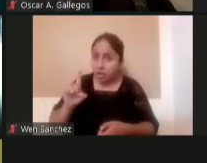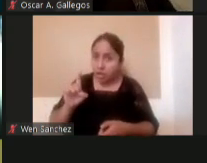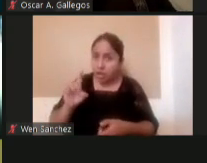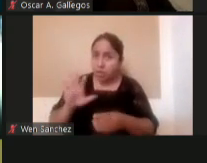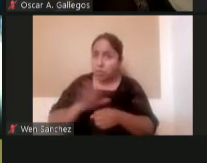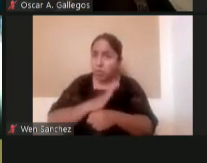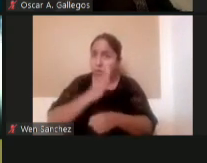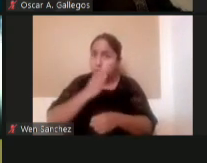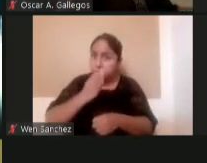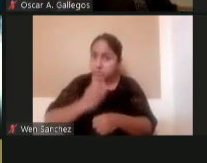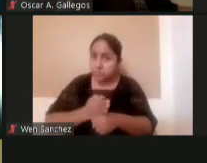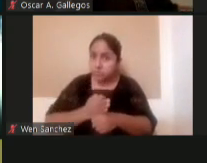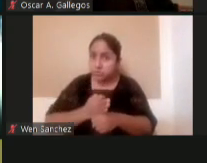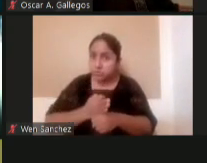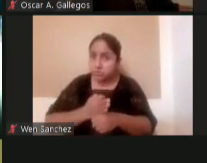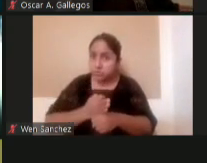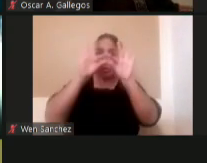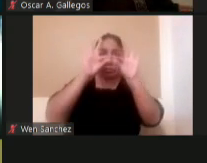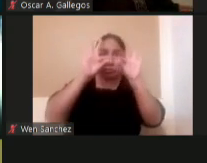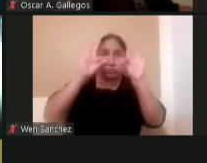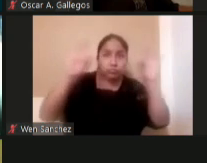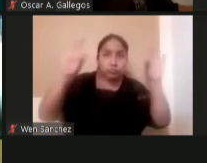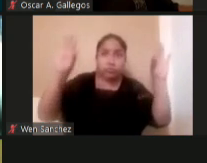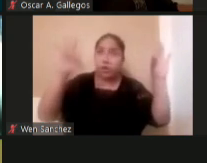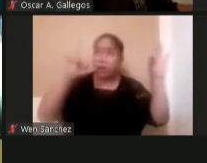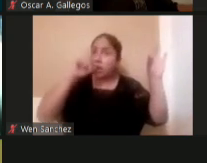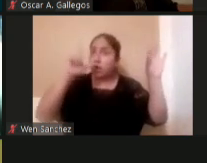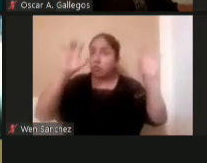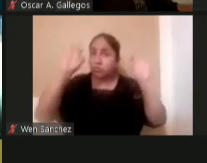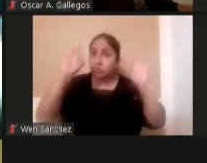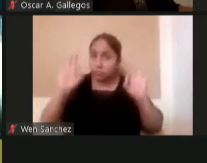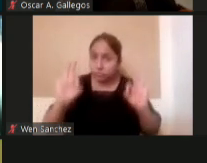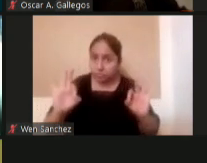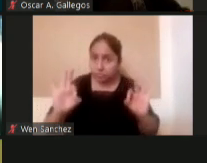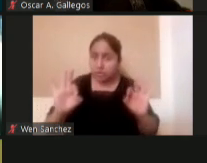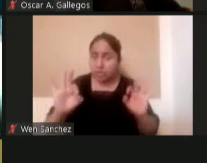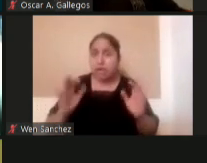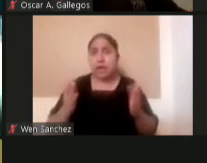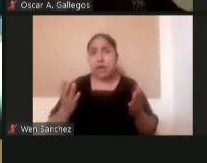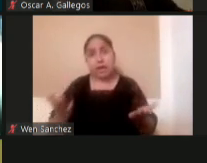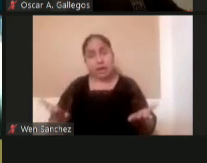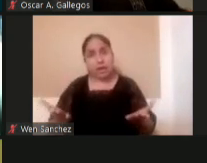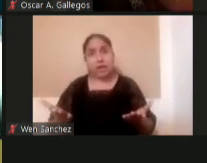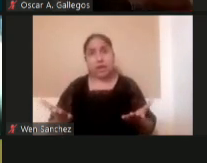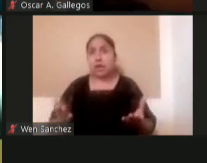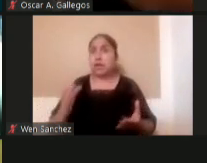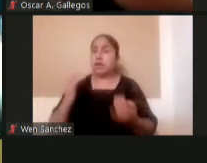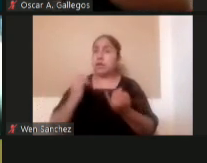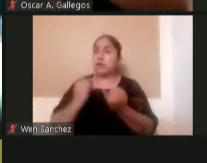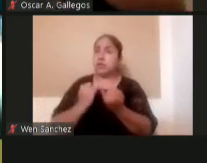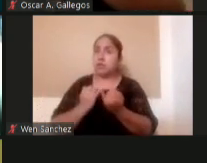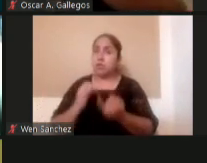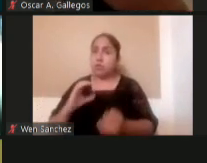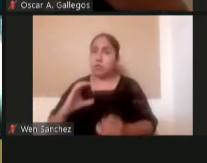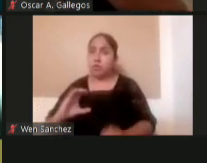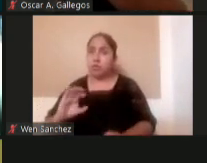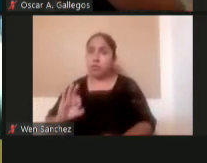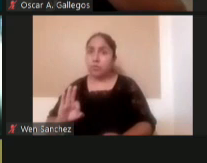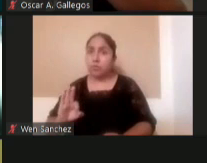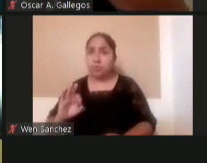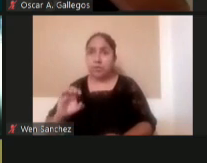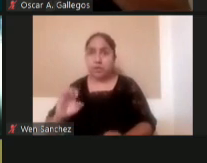puntualmente emite sus cobros de facturación, tiene la obligación de prestar el servicio eficientemente.